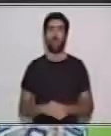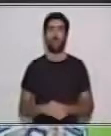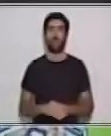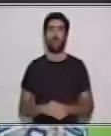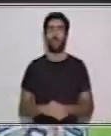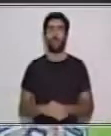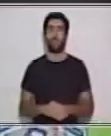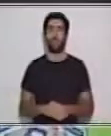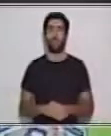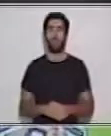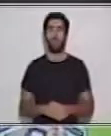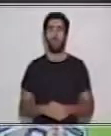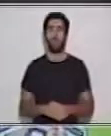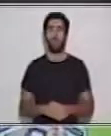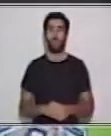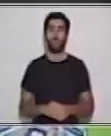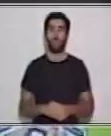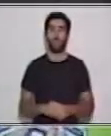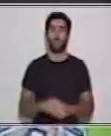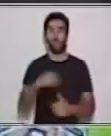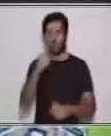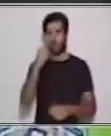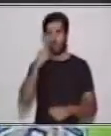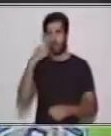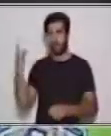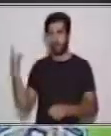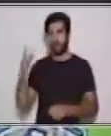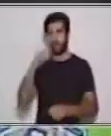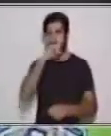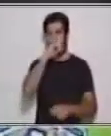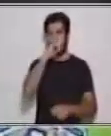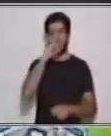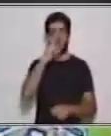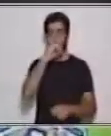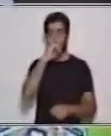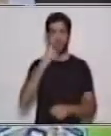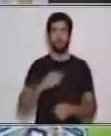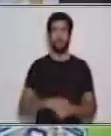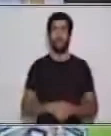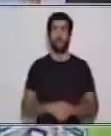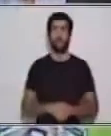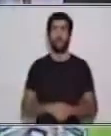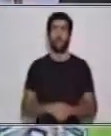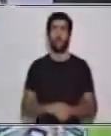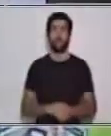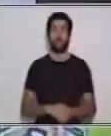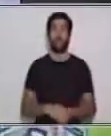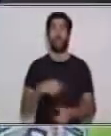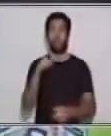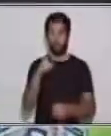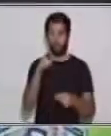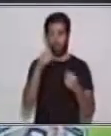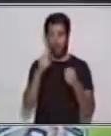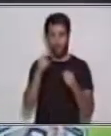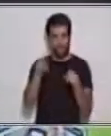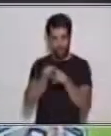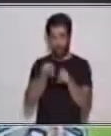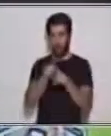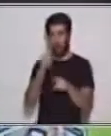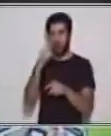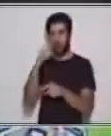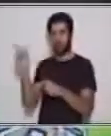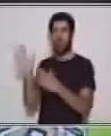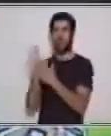hacer acá, tú lo haces en tu cuaderno, lo haces en una hoja, y vamos a trazar